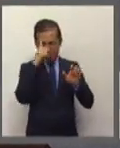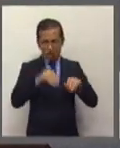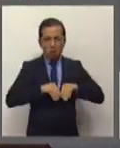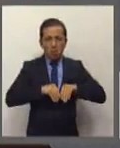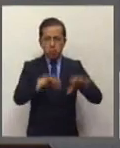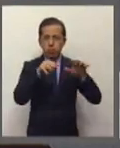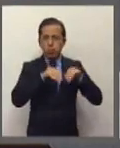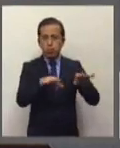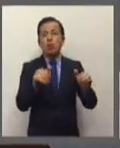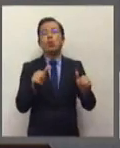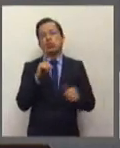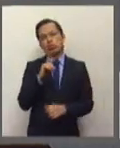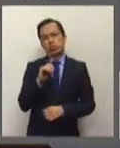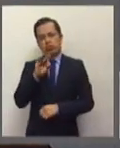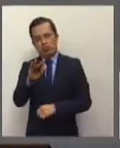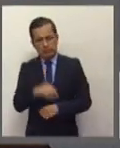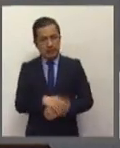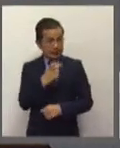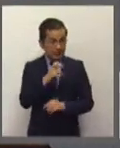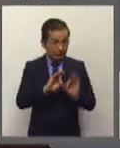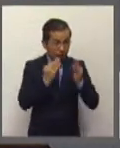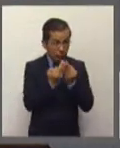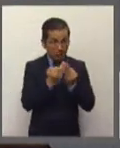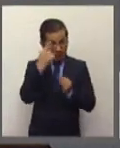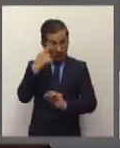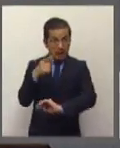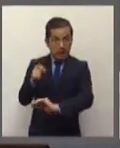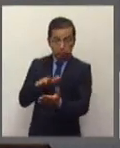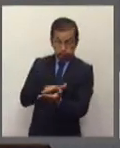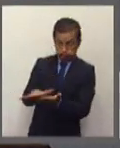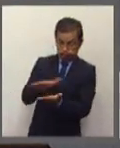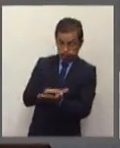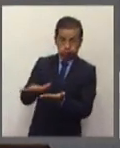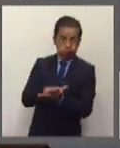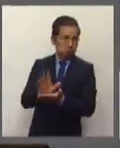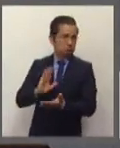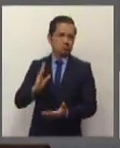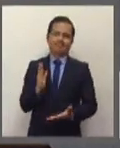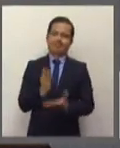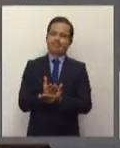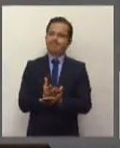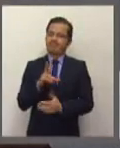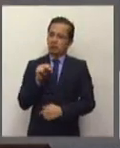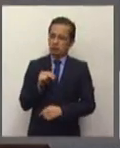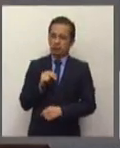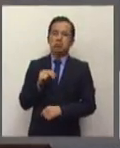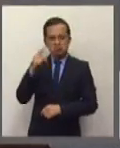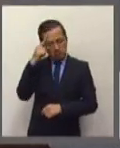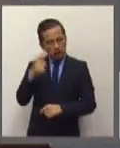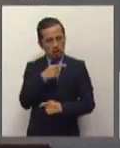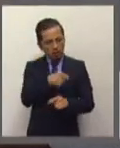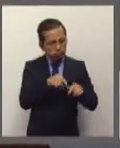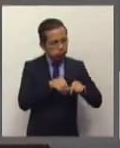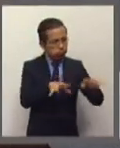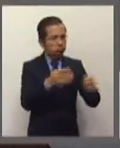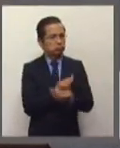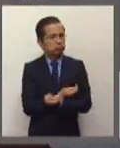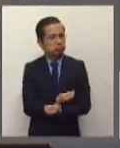de la Federación y de suprimir la edición impresa de este para efectos de distribución.